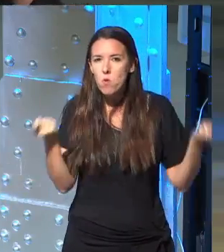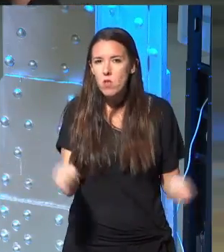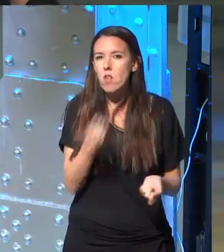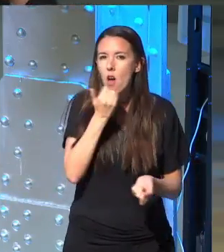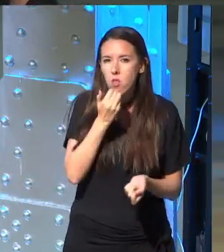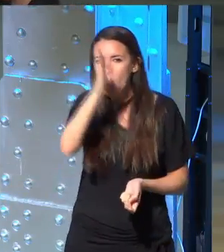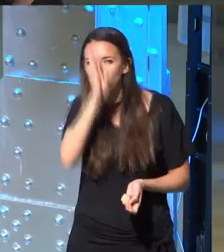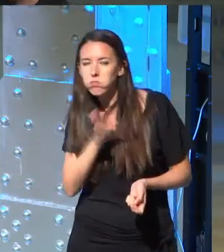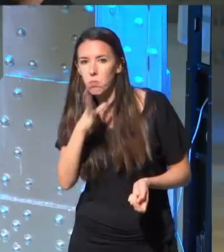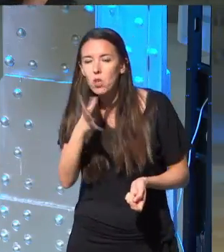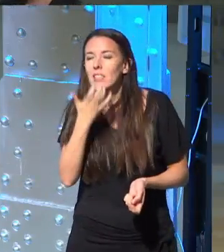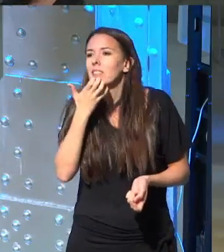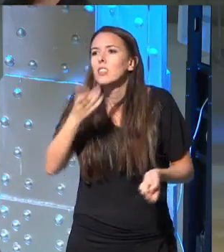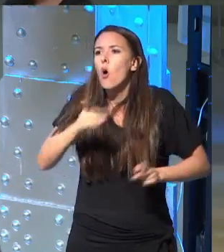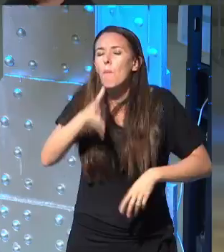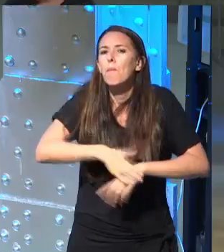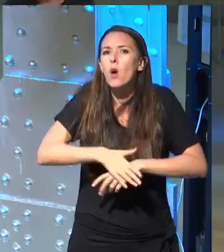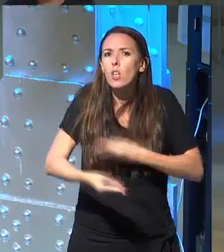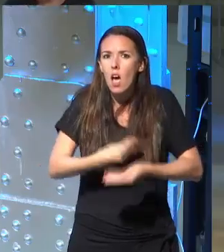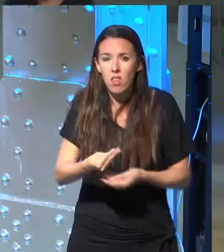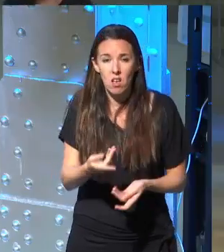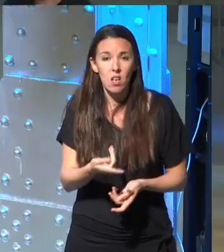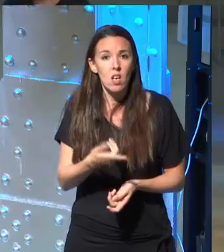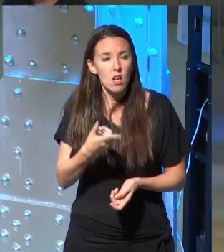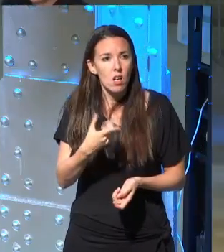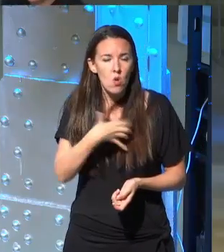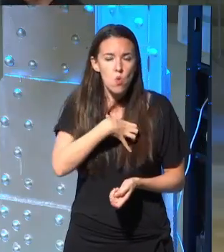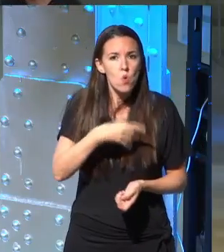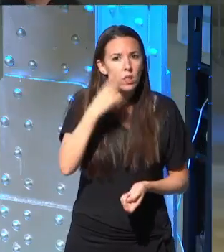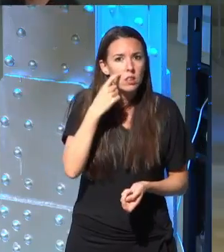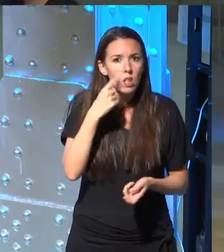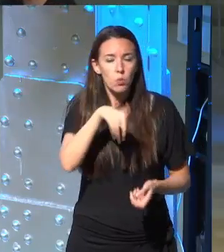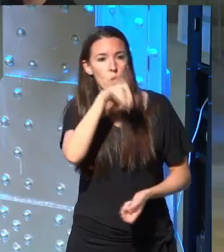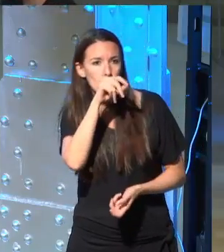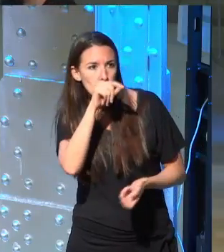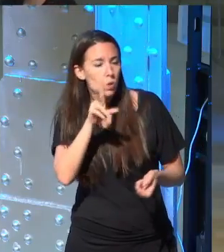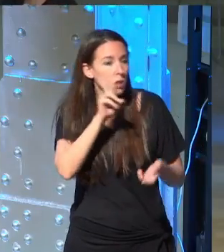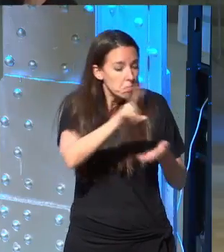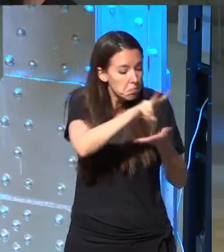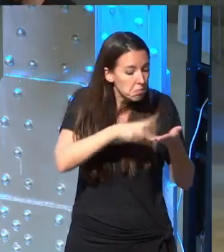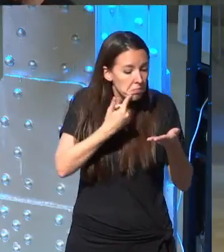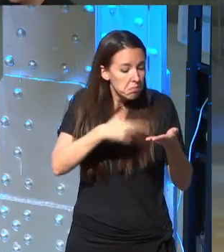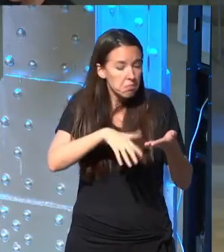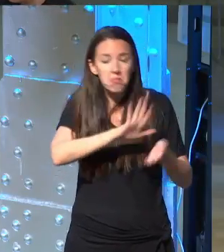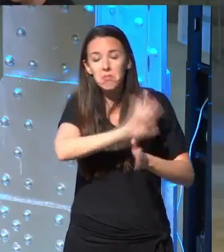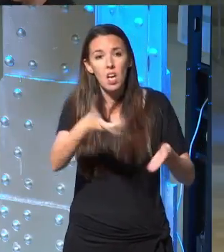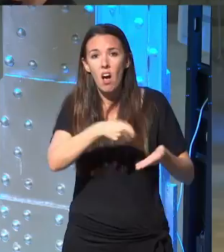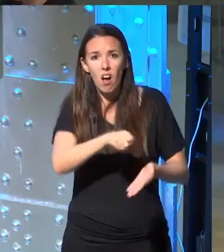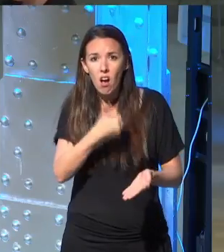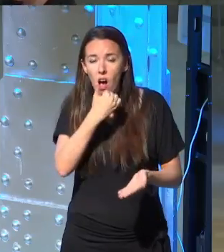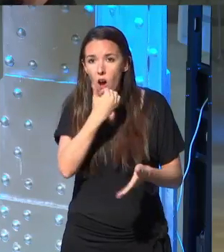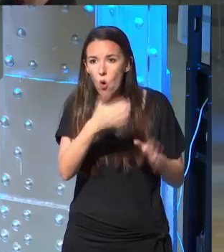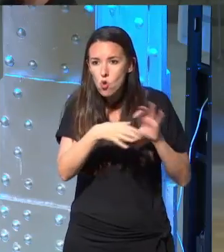esta historia. Claro, pero porque en Twitter estamos acostumbrados a eso. O sea, yo entro en Twitter, miro 2 tweets y digo, hasta luego. No hay nadie que tenga una